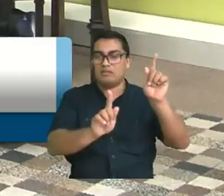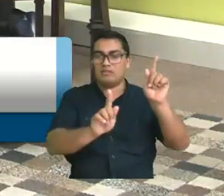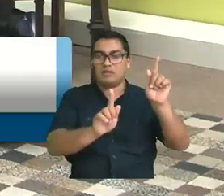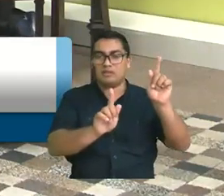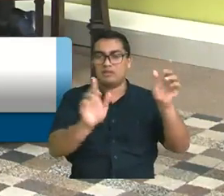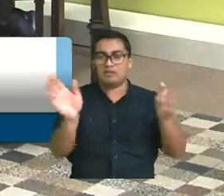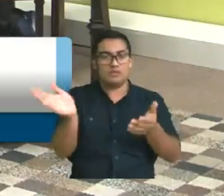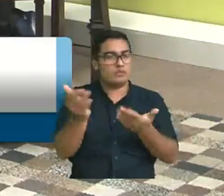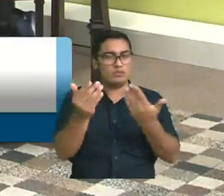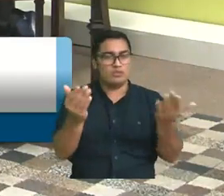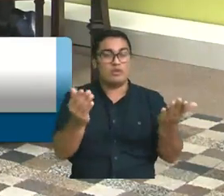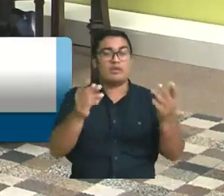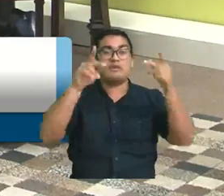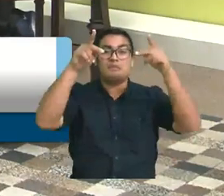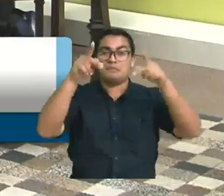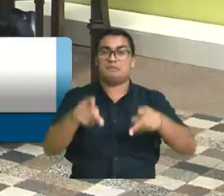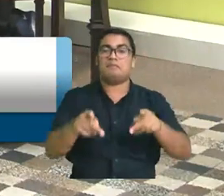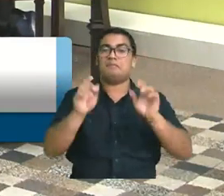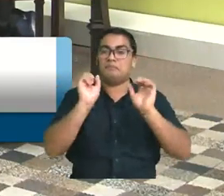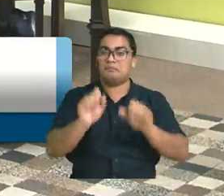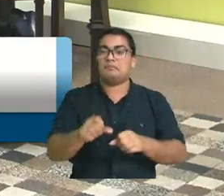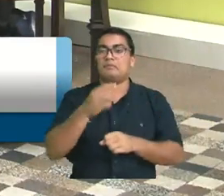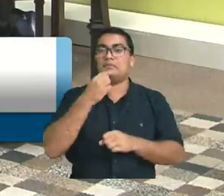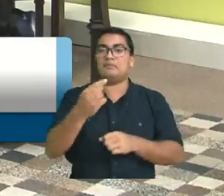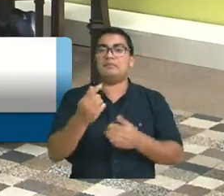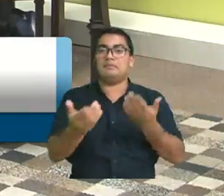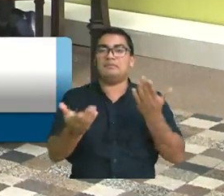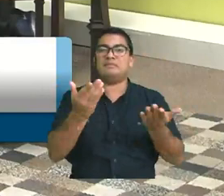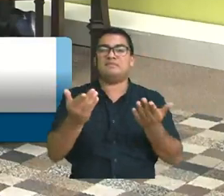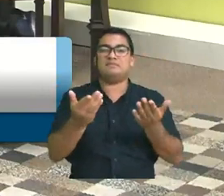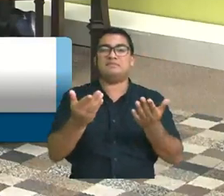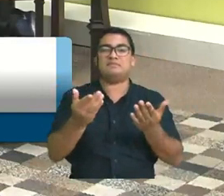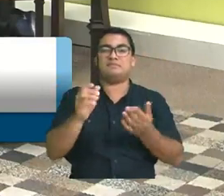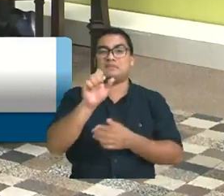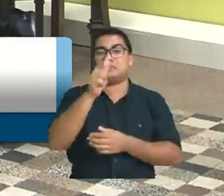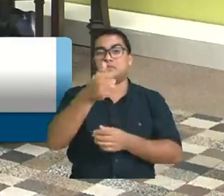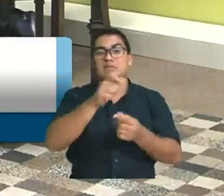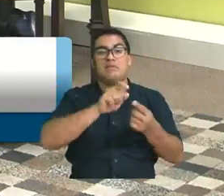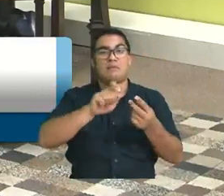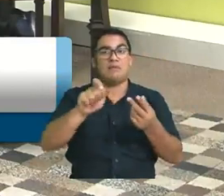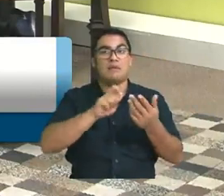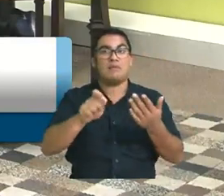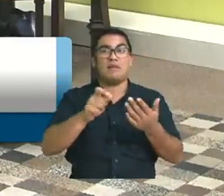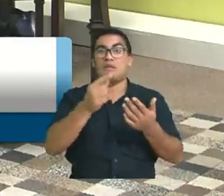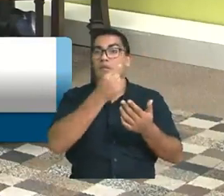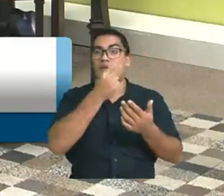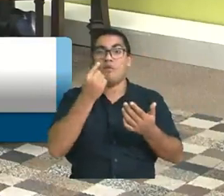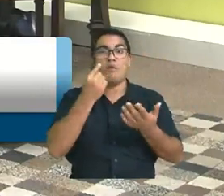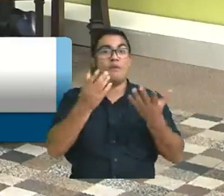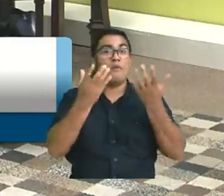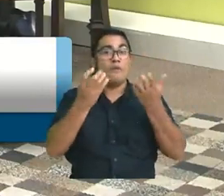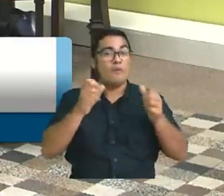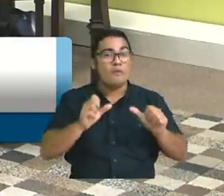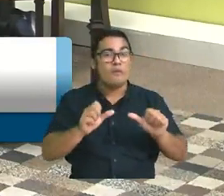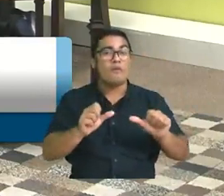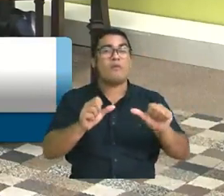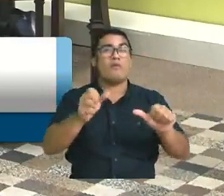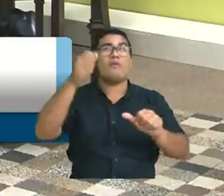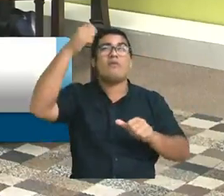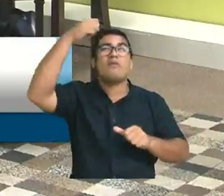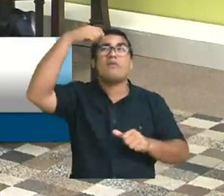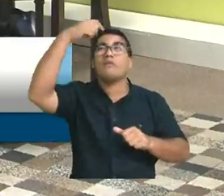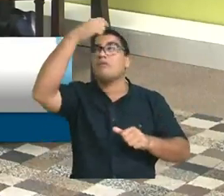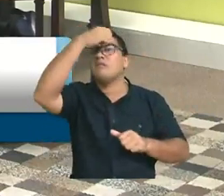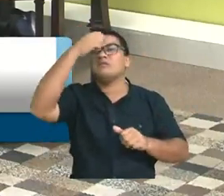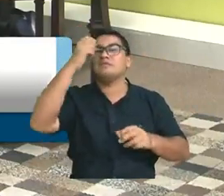el paciente lo va a referir. Un paciente que está siendo tratado, por ejemplo, 6 meses y no mejora con el uso de lubricante, ya estamos